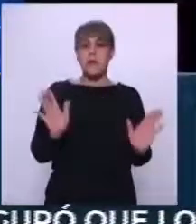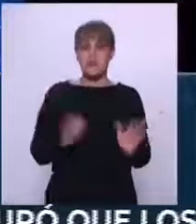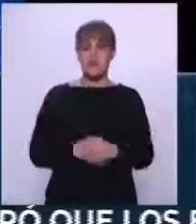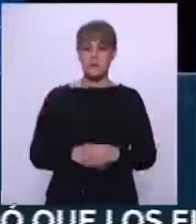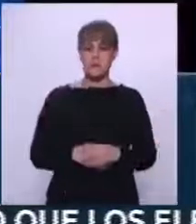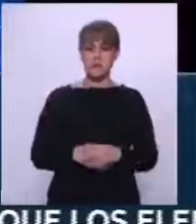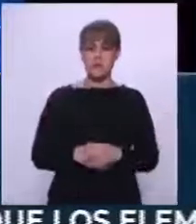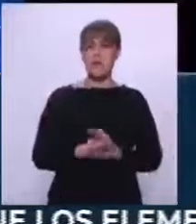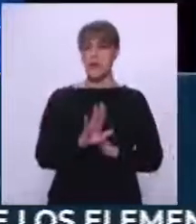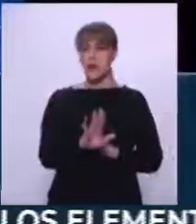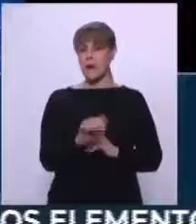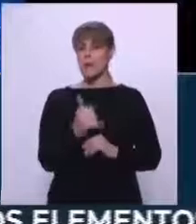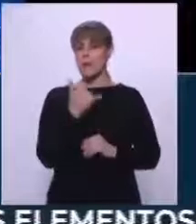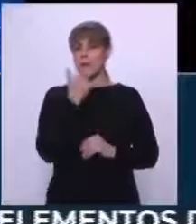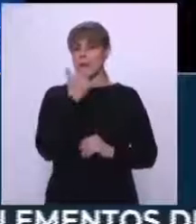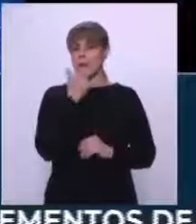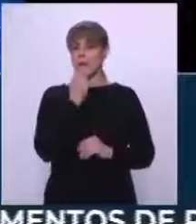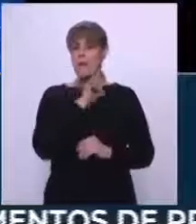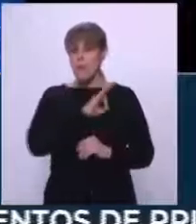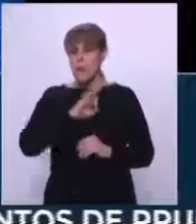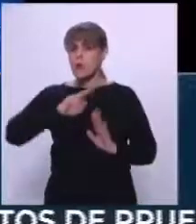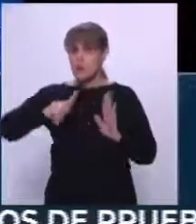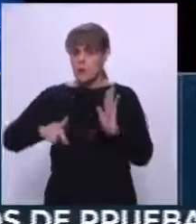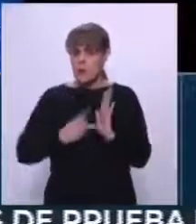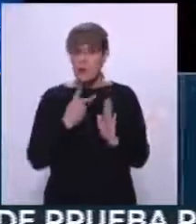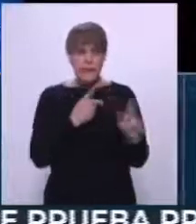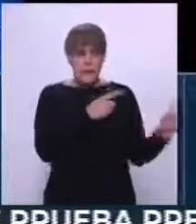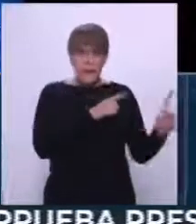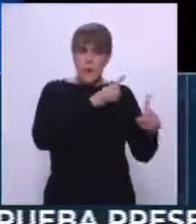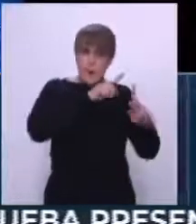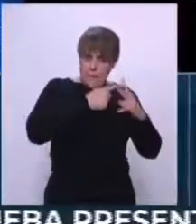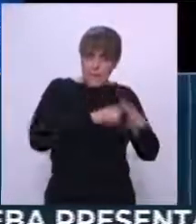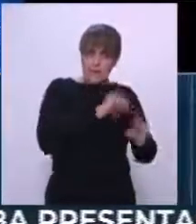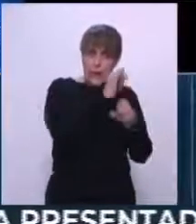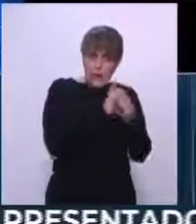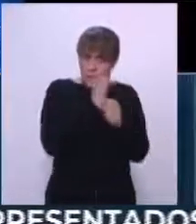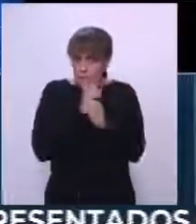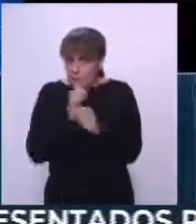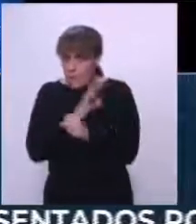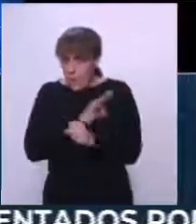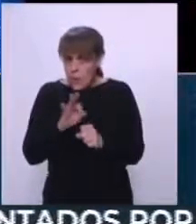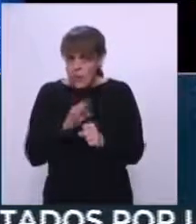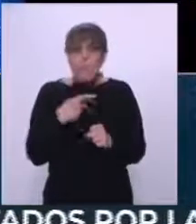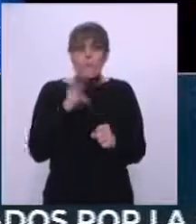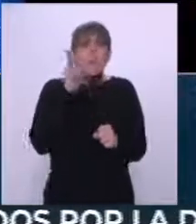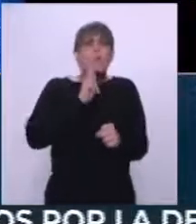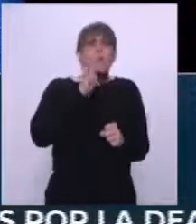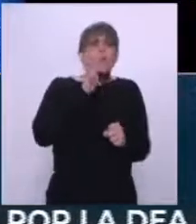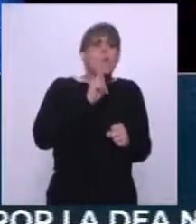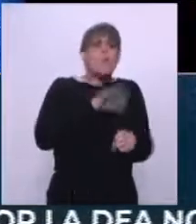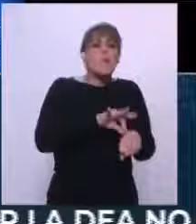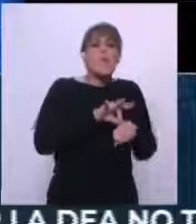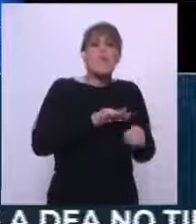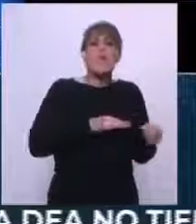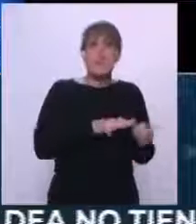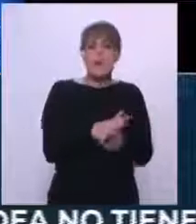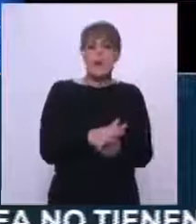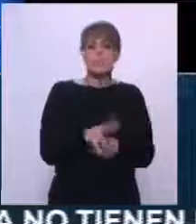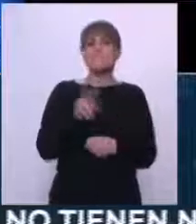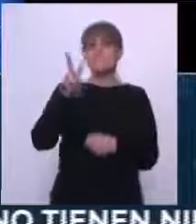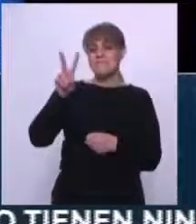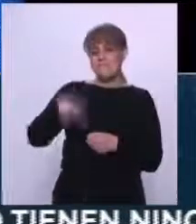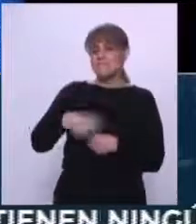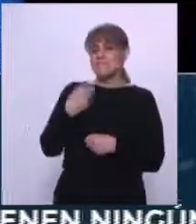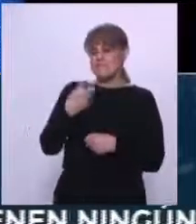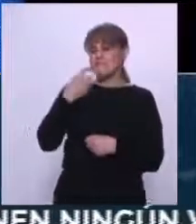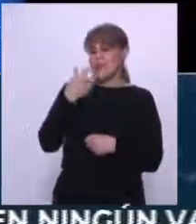pero amagan con reservarse el derecho de reiniciar la investigación, pues ¿con qué pruebas? Exactamente, eso es otra cosa que también todo me